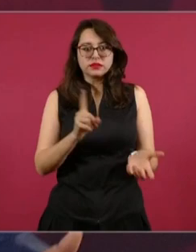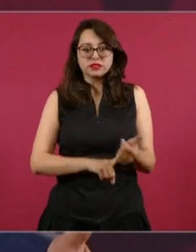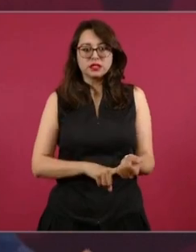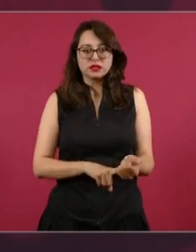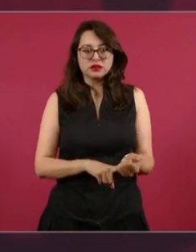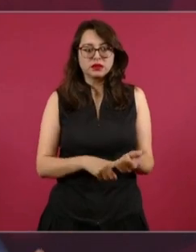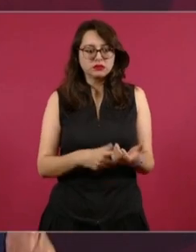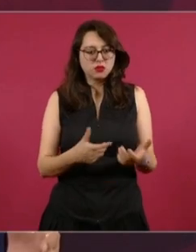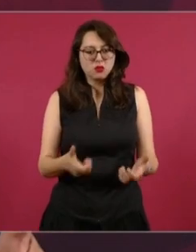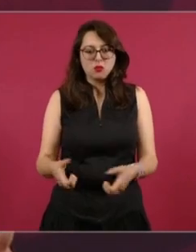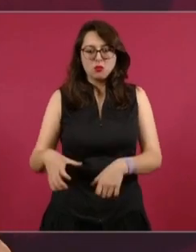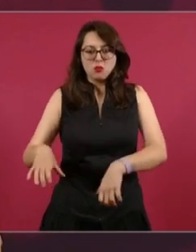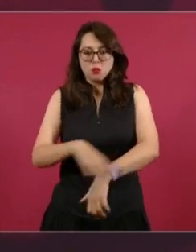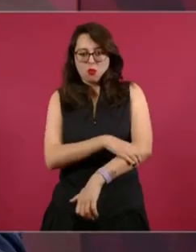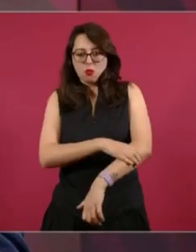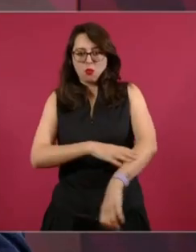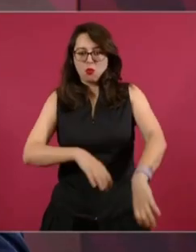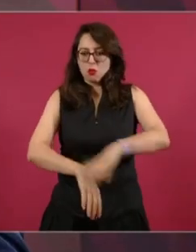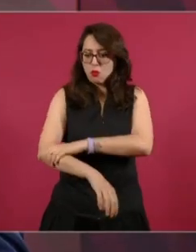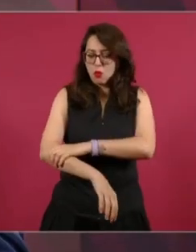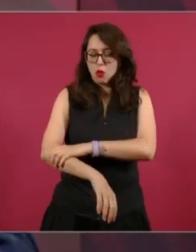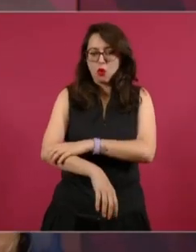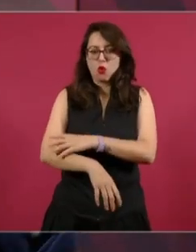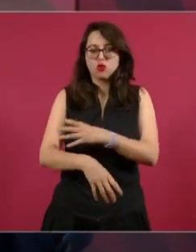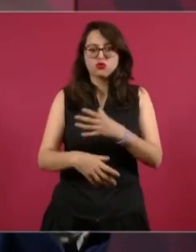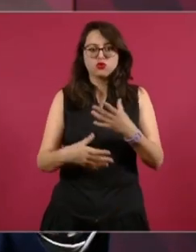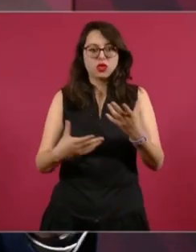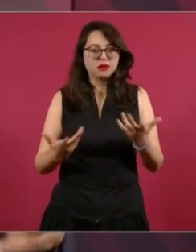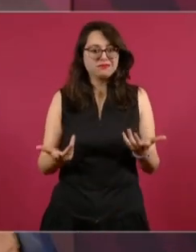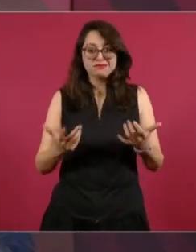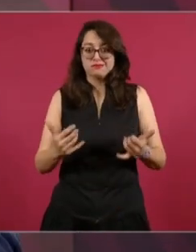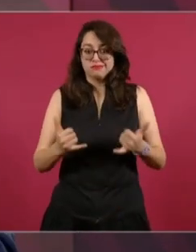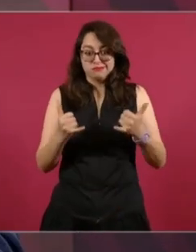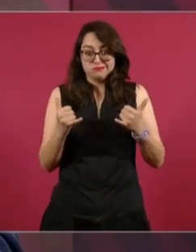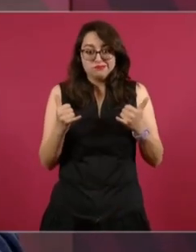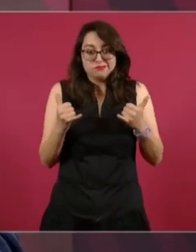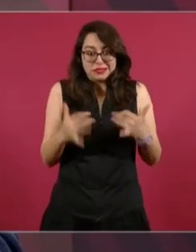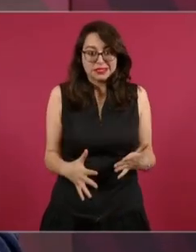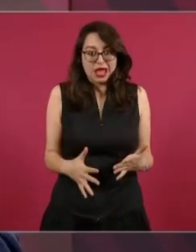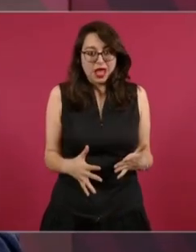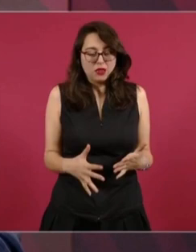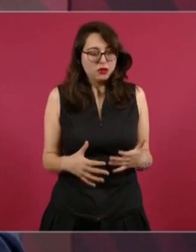y con las botas, y eso es muy pesado.